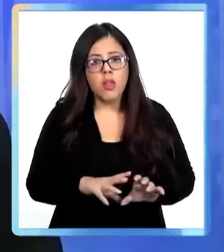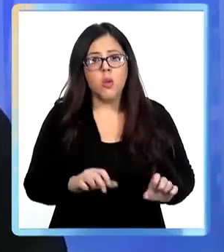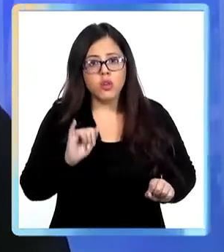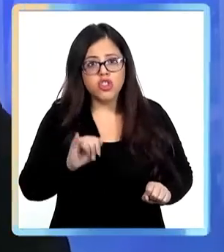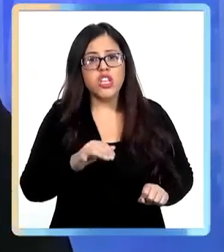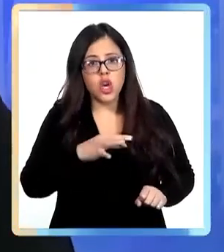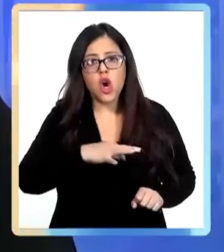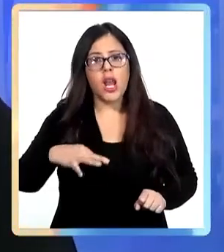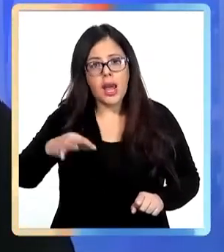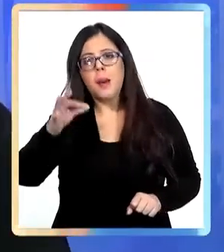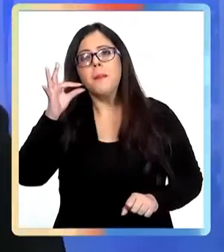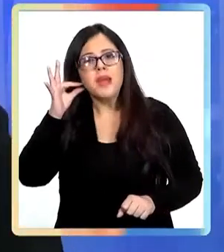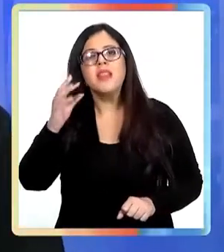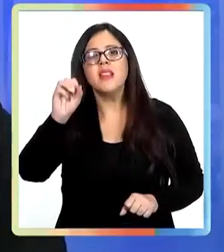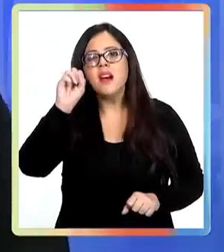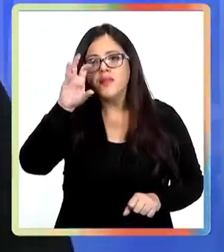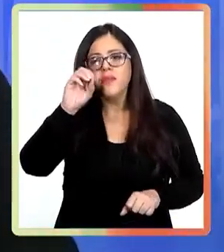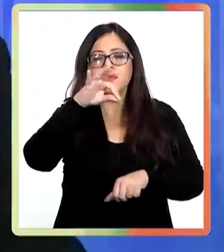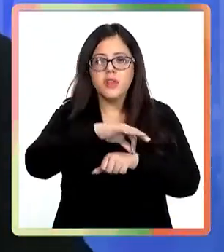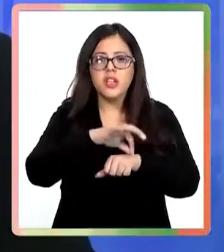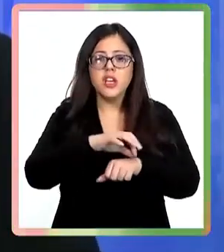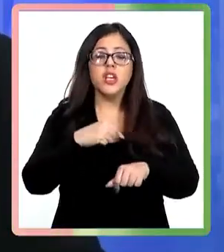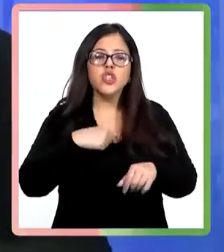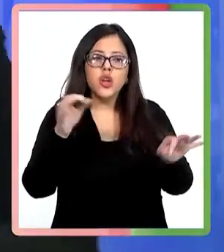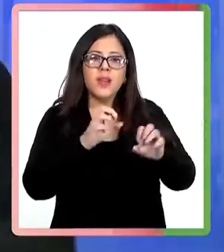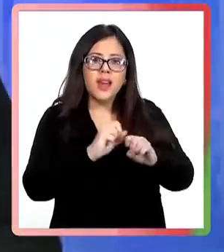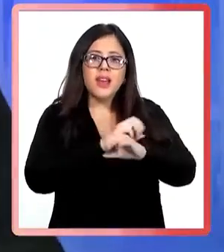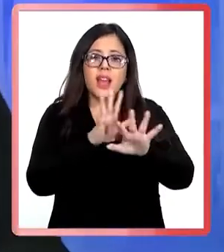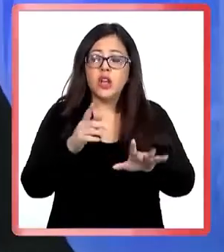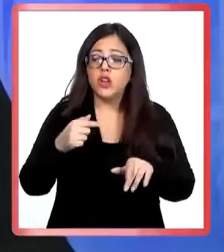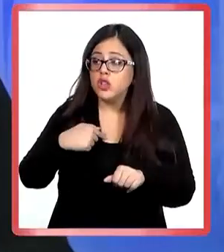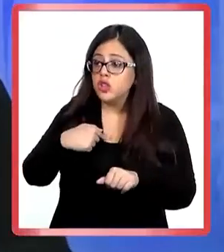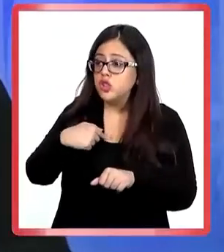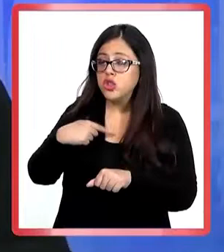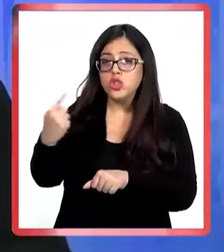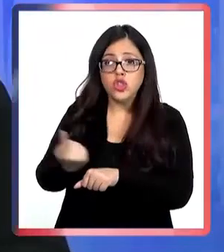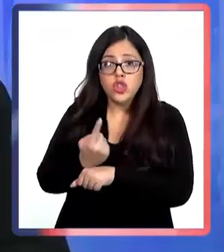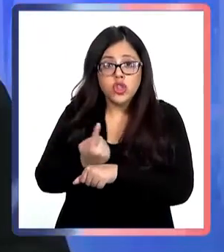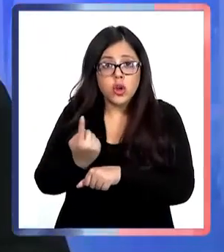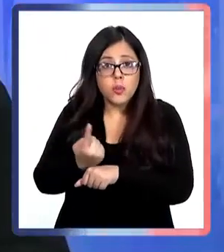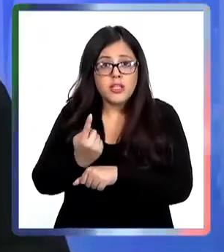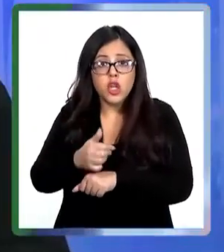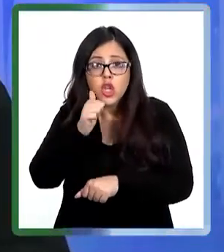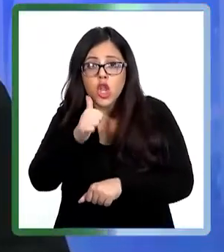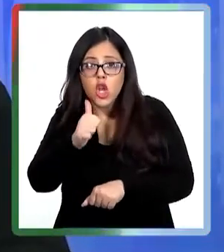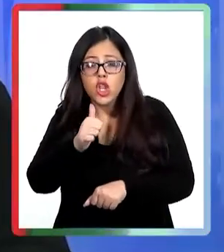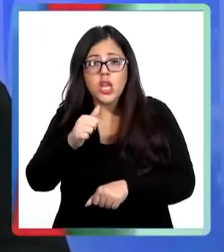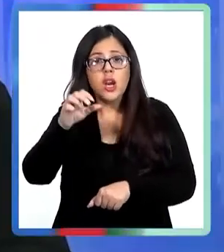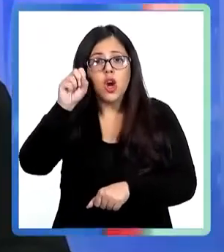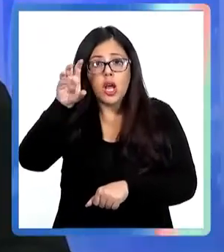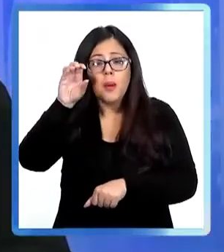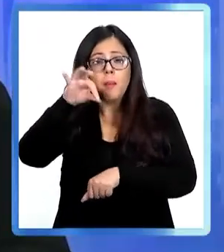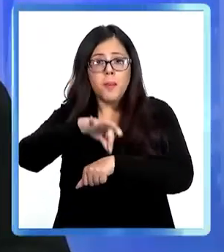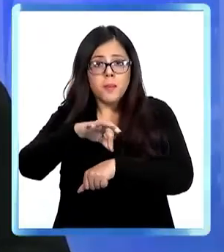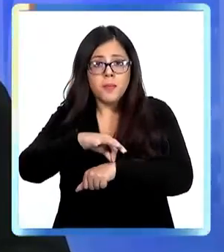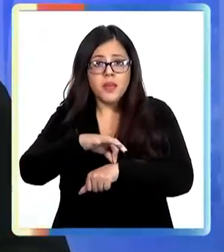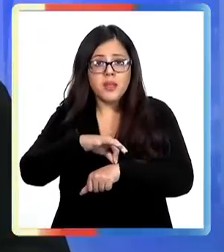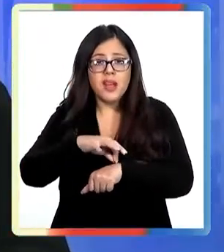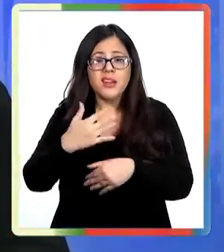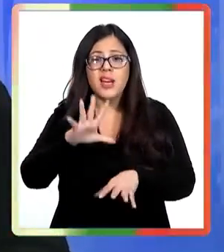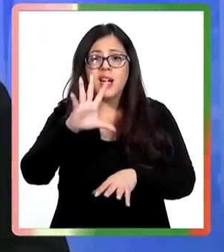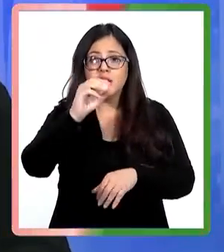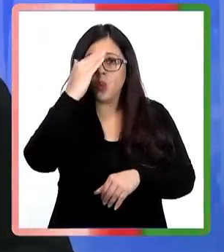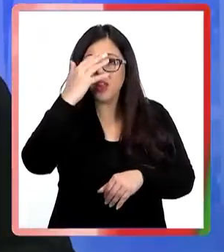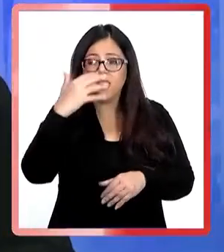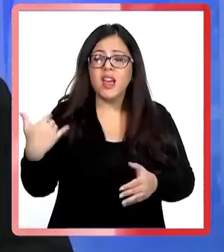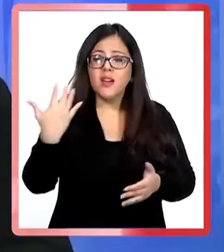acuerdo con la ministra y quiero despejar cualquier duda al respecto. Yo con la ministra converso todos los días. Han sido 50